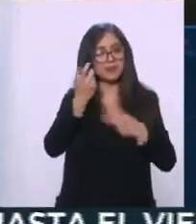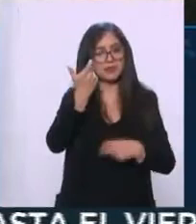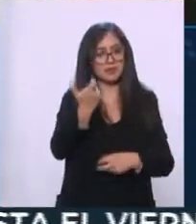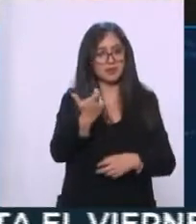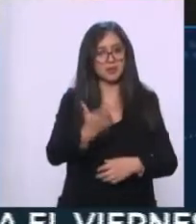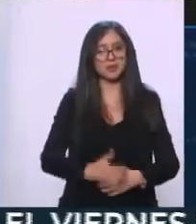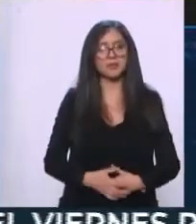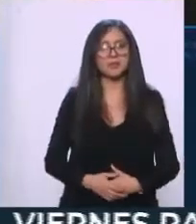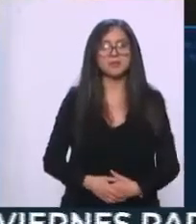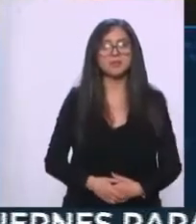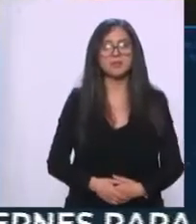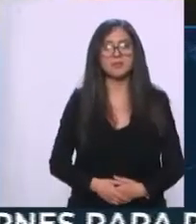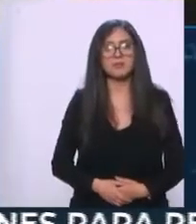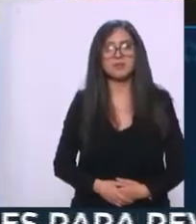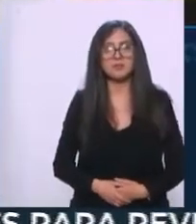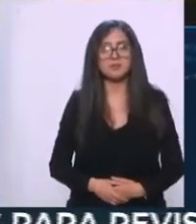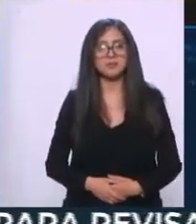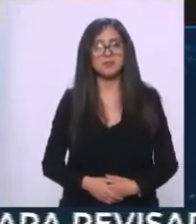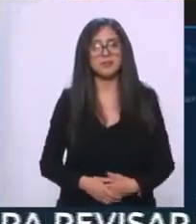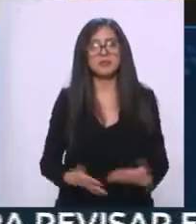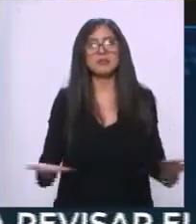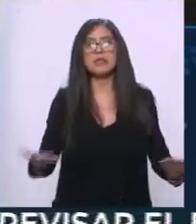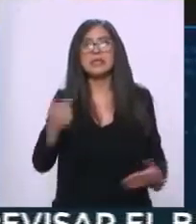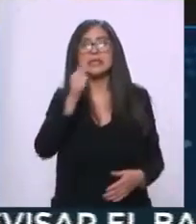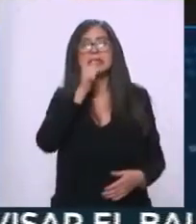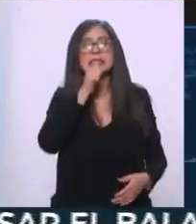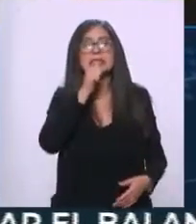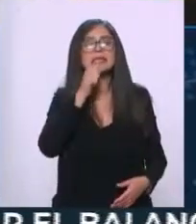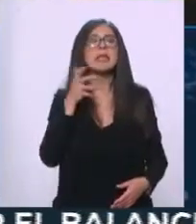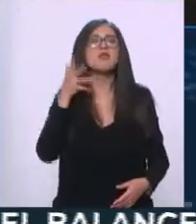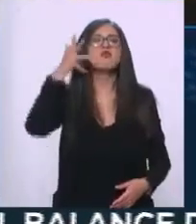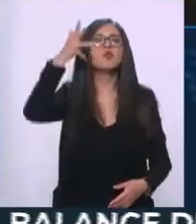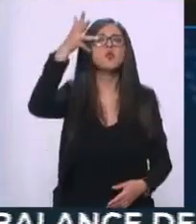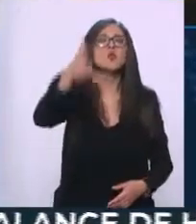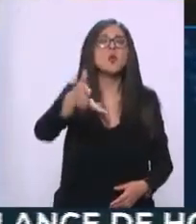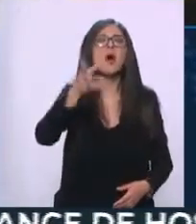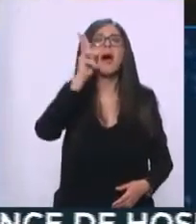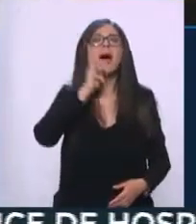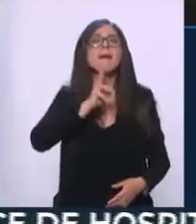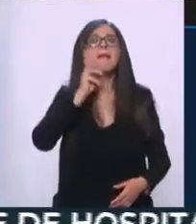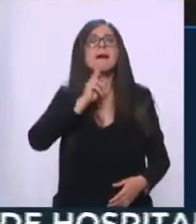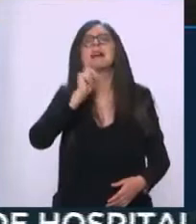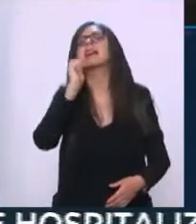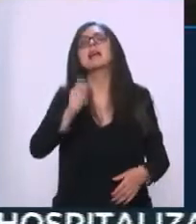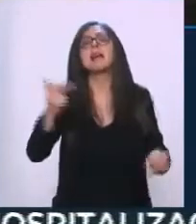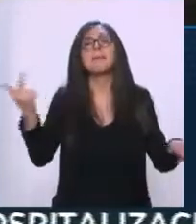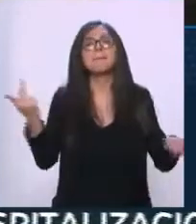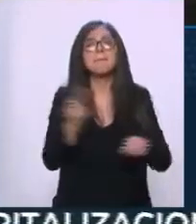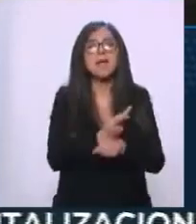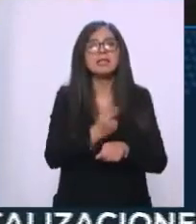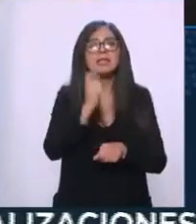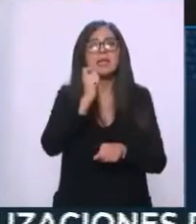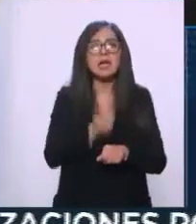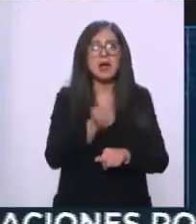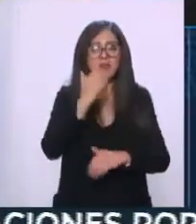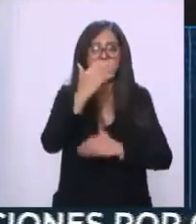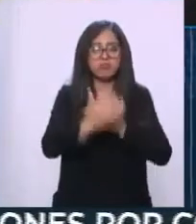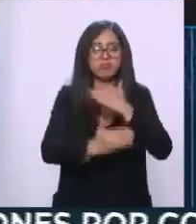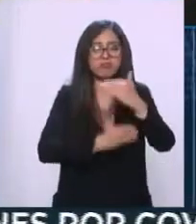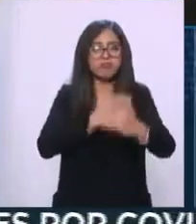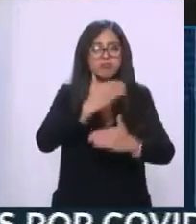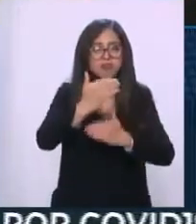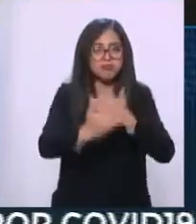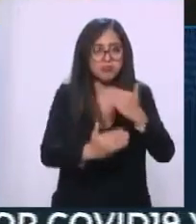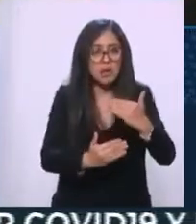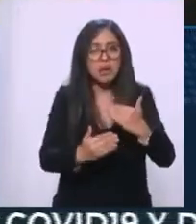por verse qué futuro jurídico tiene la evolución, digamos, de este caso, pero más